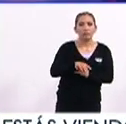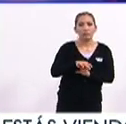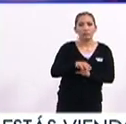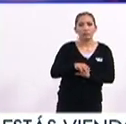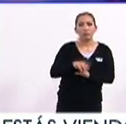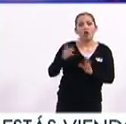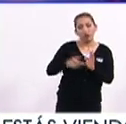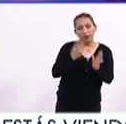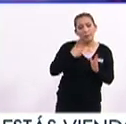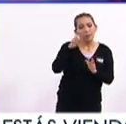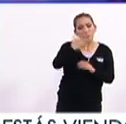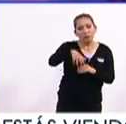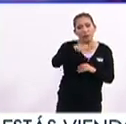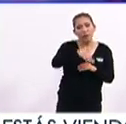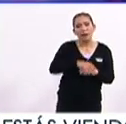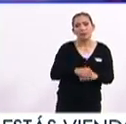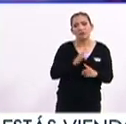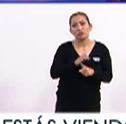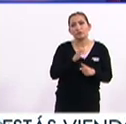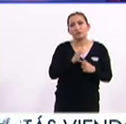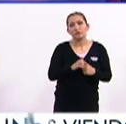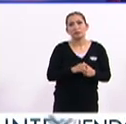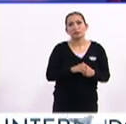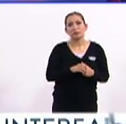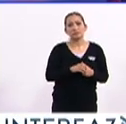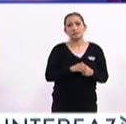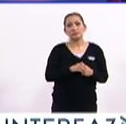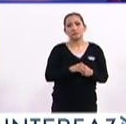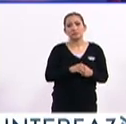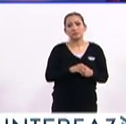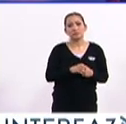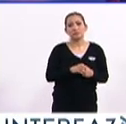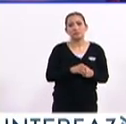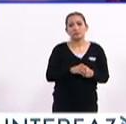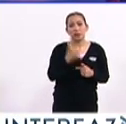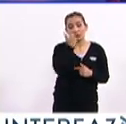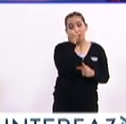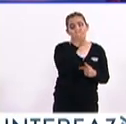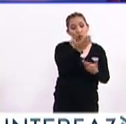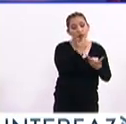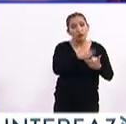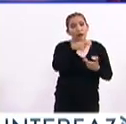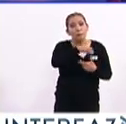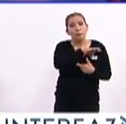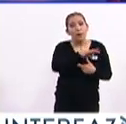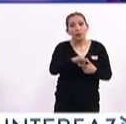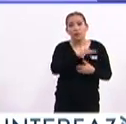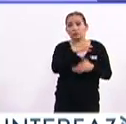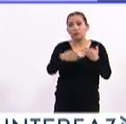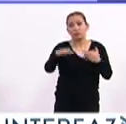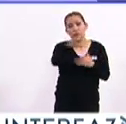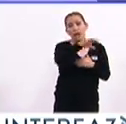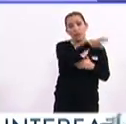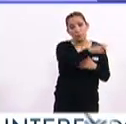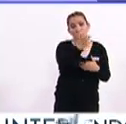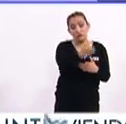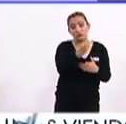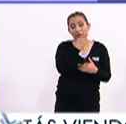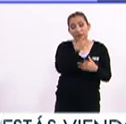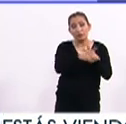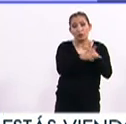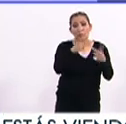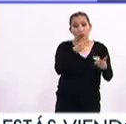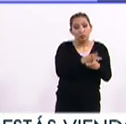No, hay que buscarlo. Y entonces ahí es donde involucramos a los estudiantes que son de todas las disciplinas. Puede ser desde el